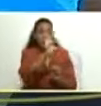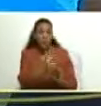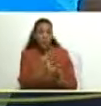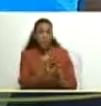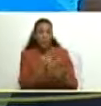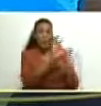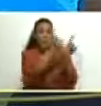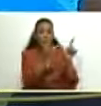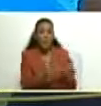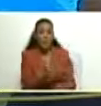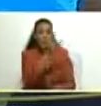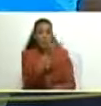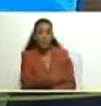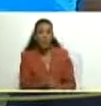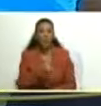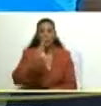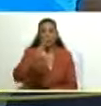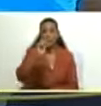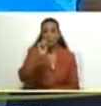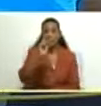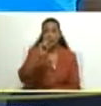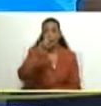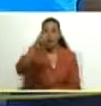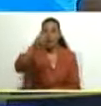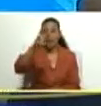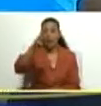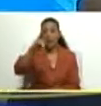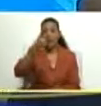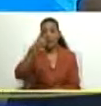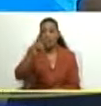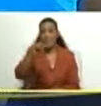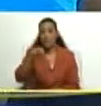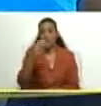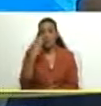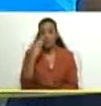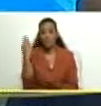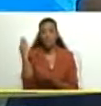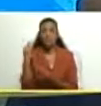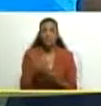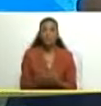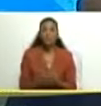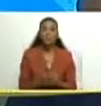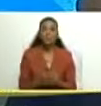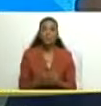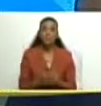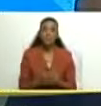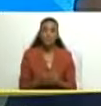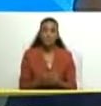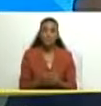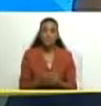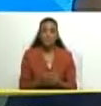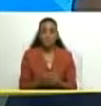plástica, Carmen Barrios. Carmencita la llaman.